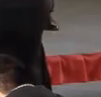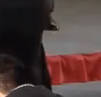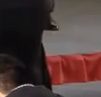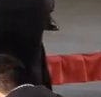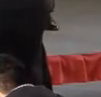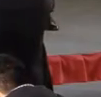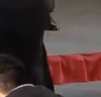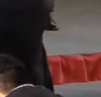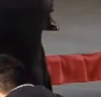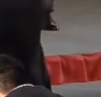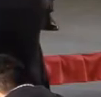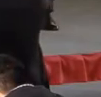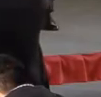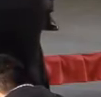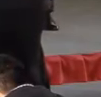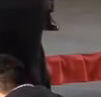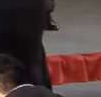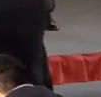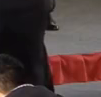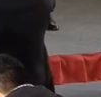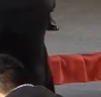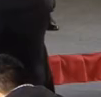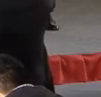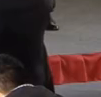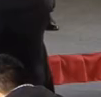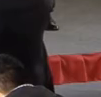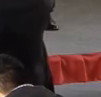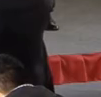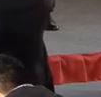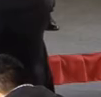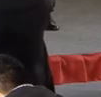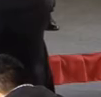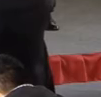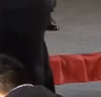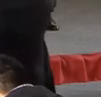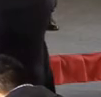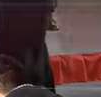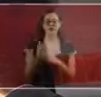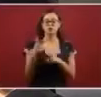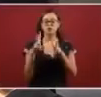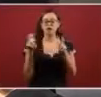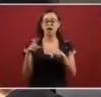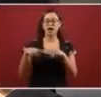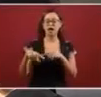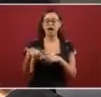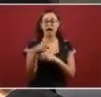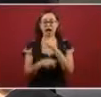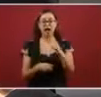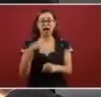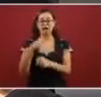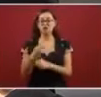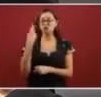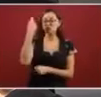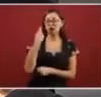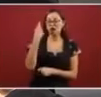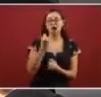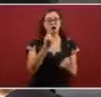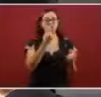han implementado desde este año. Hay quienes les han rechazado la extensión de